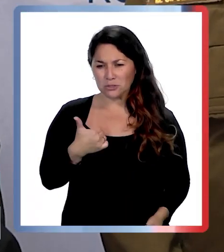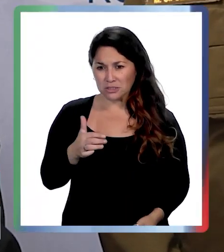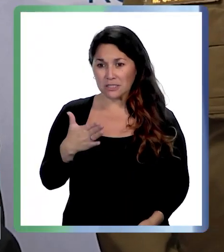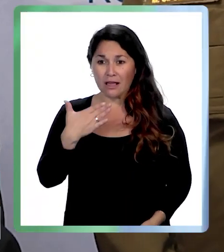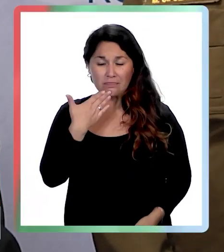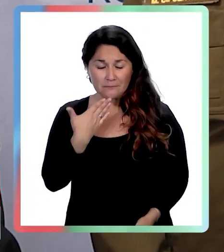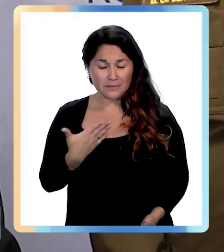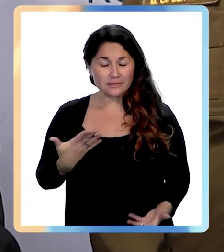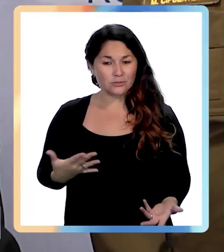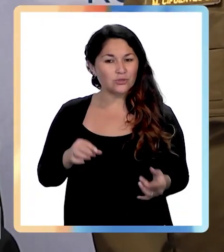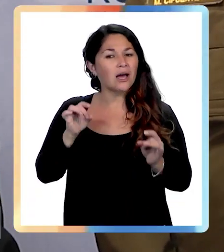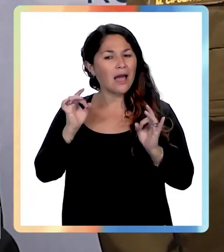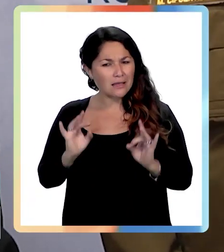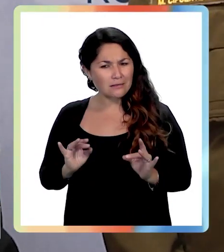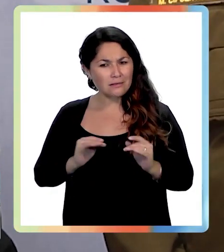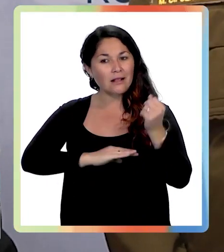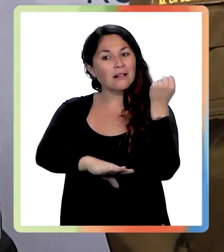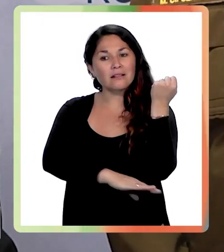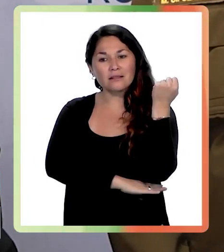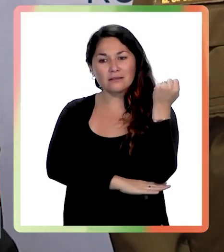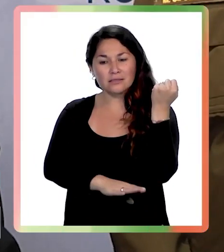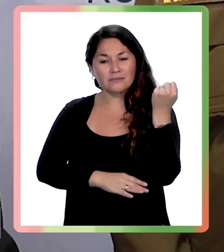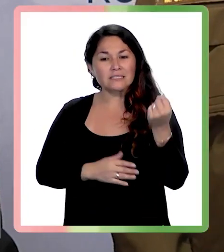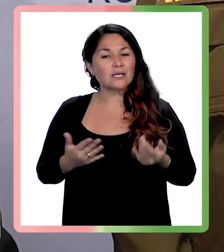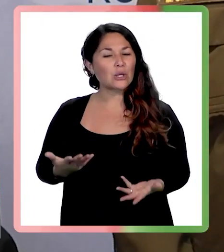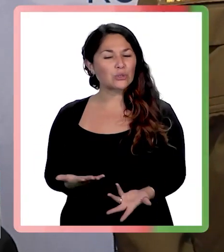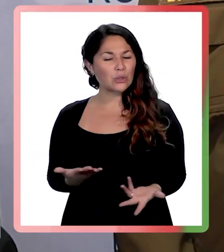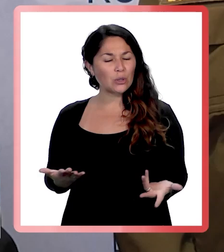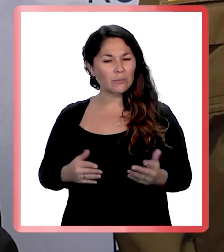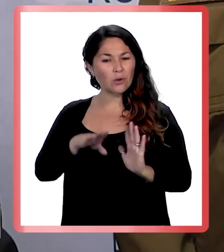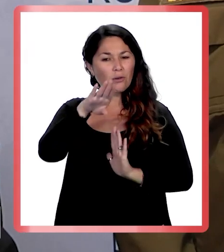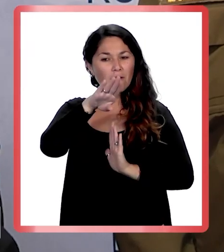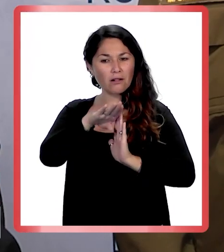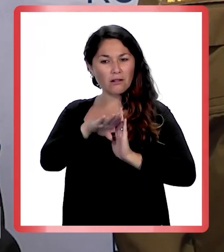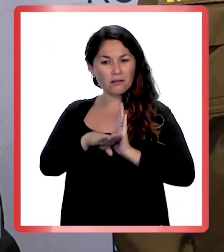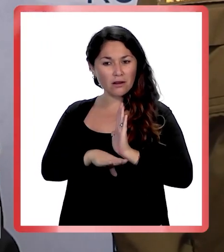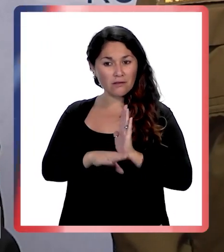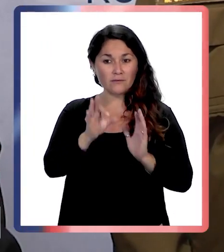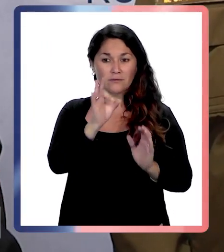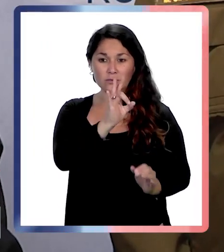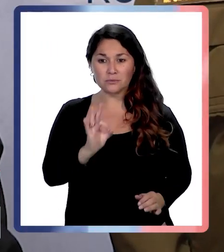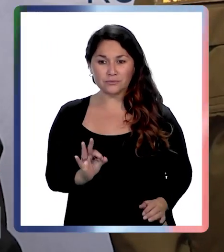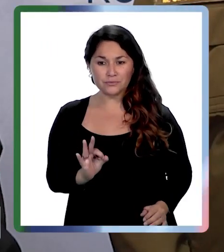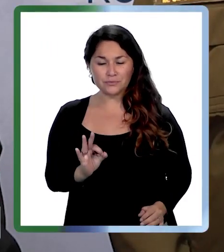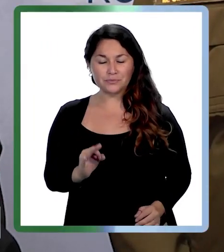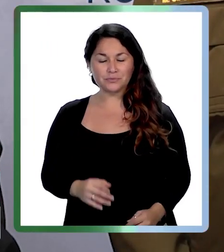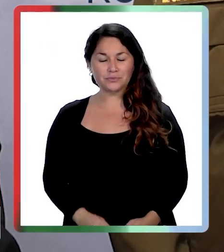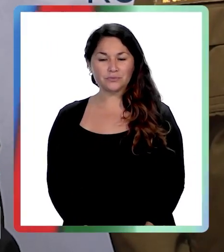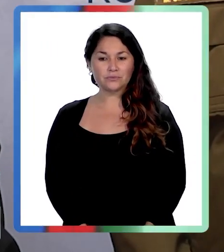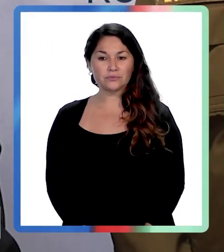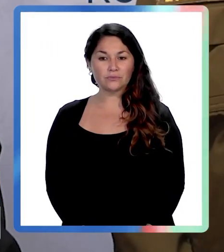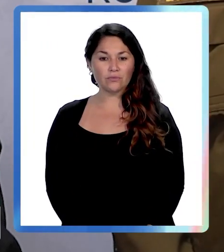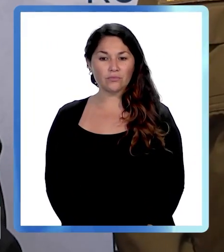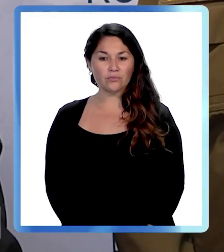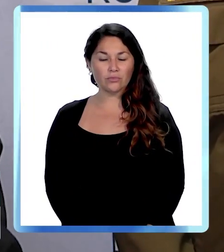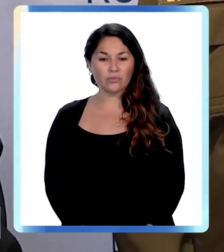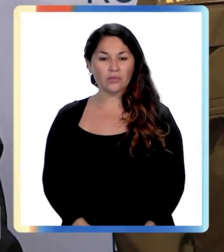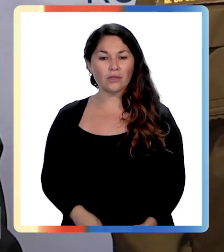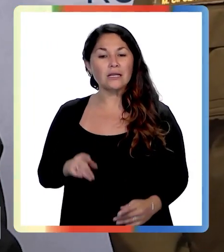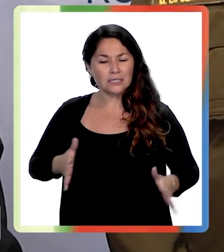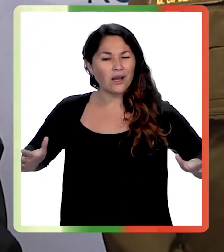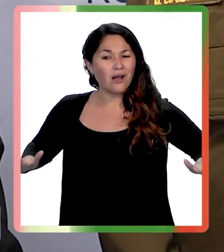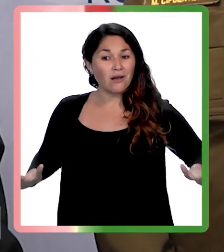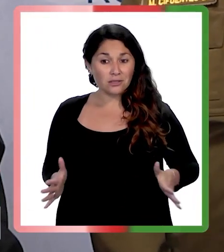lo tanto, esa es la base de por qué ha bajado todo esto hecho en la región. Ha habido